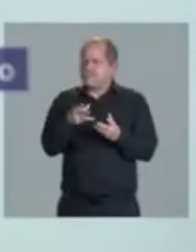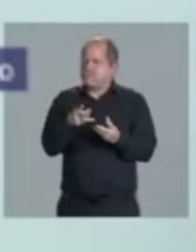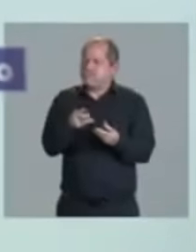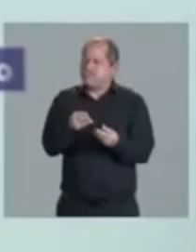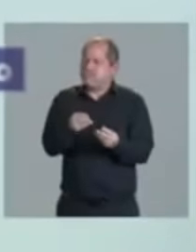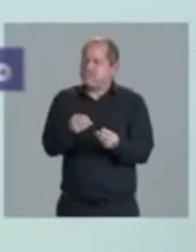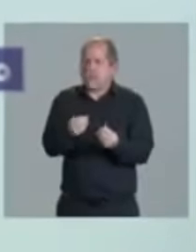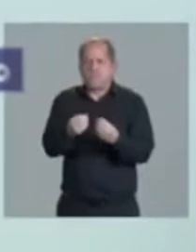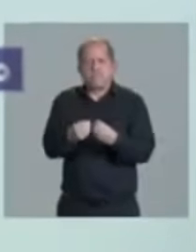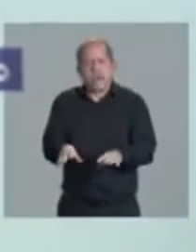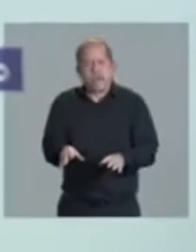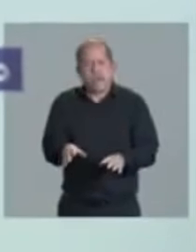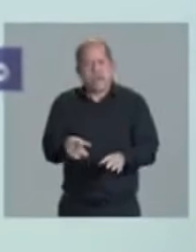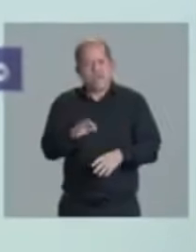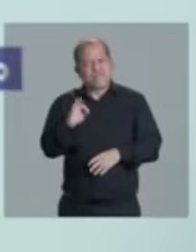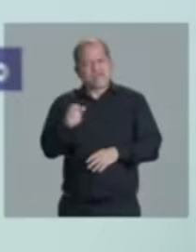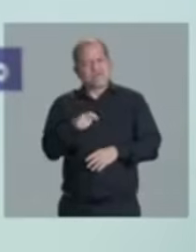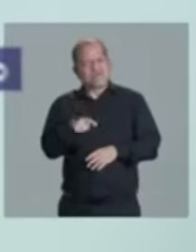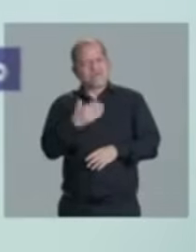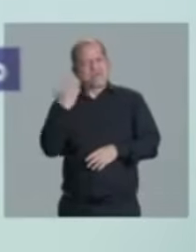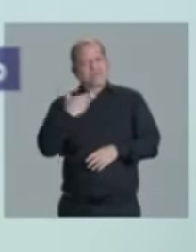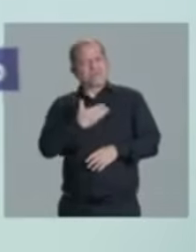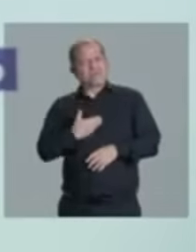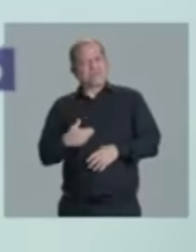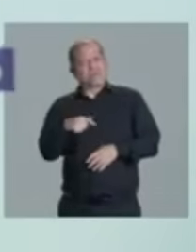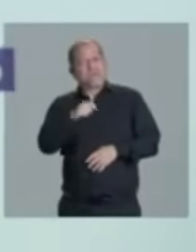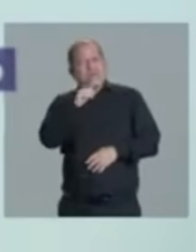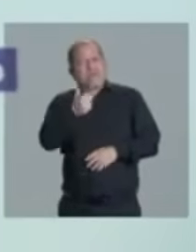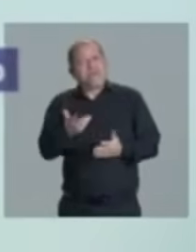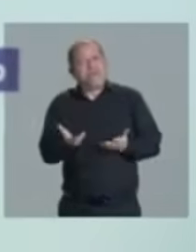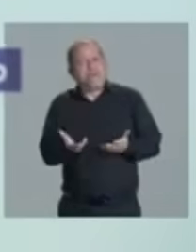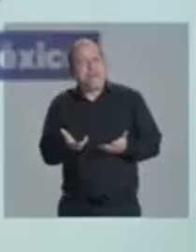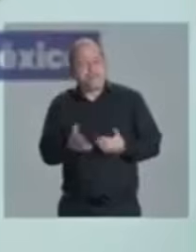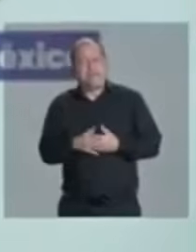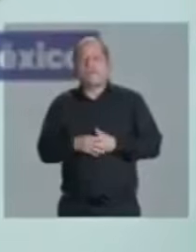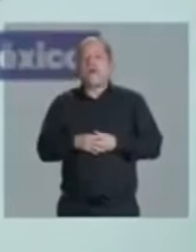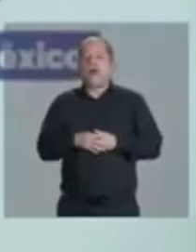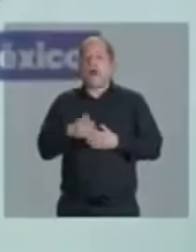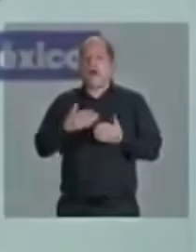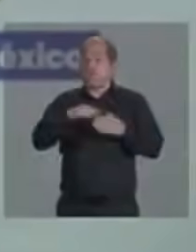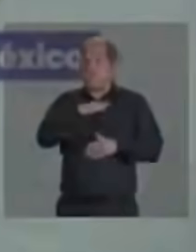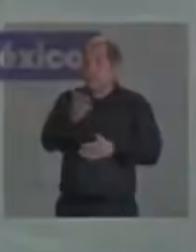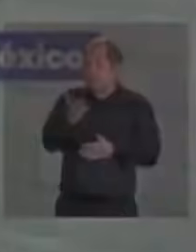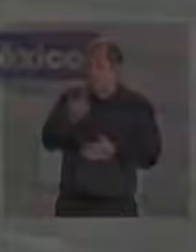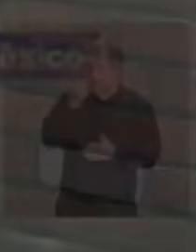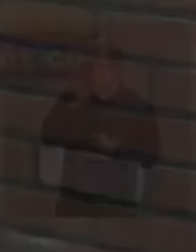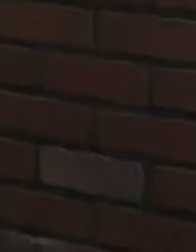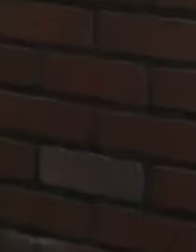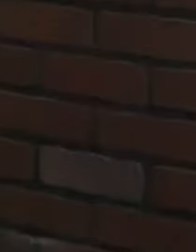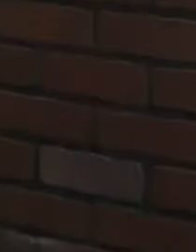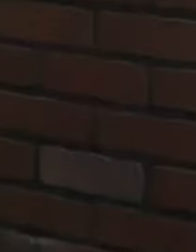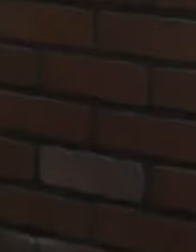Candidata Claudia Sheinbaum, ¿tiene un segundo? ¿Alguna por alusiones? Ya lo aclaré.